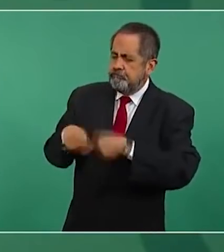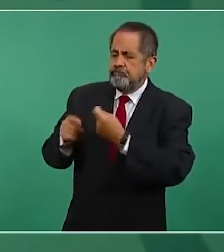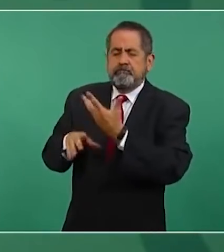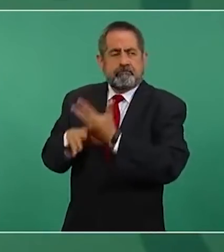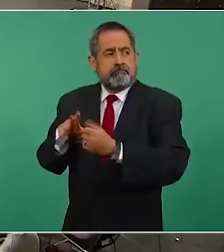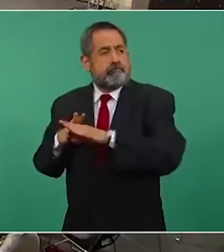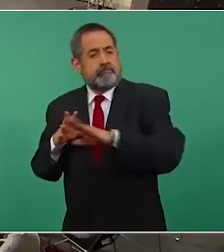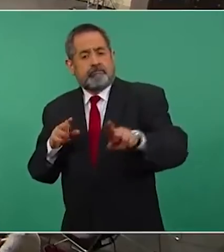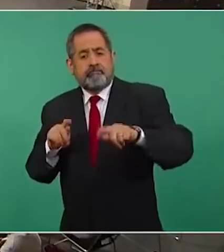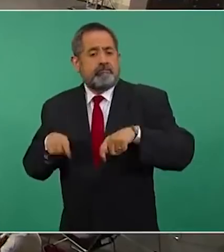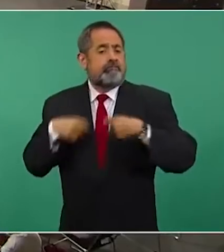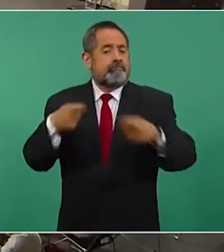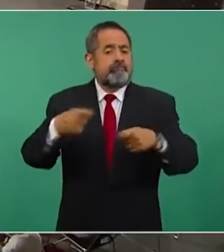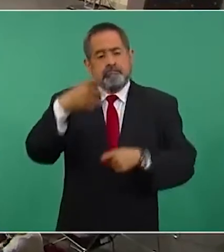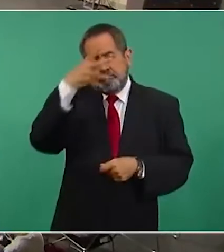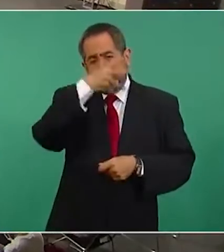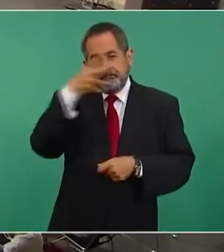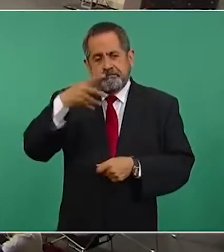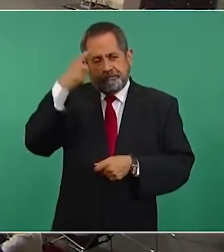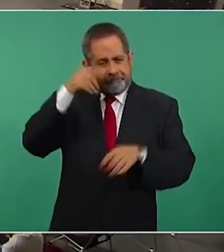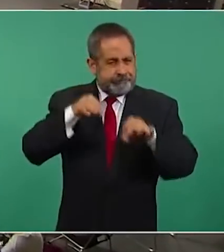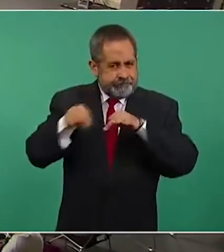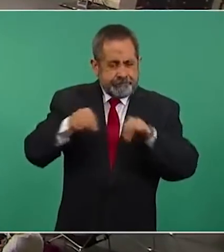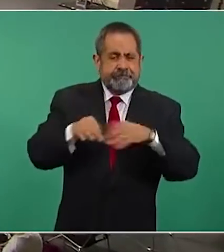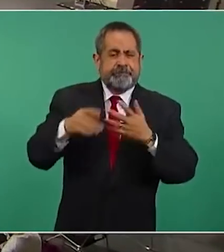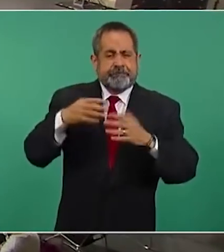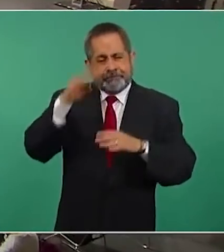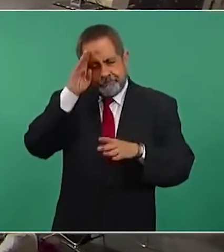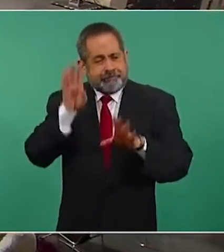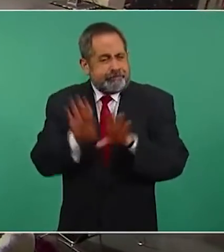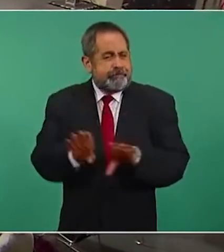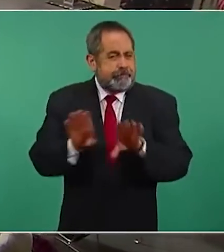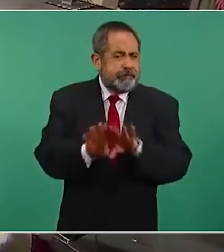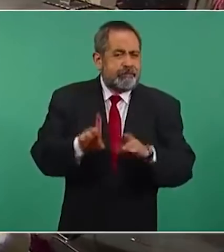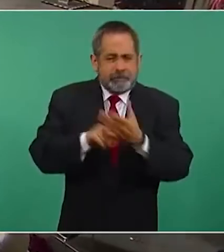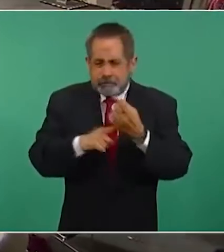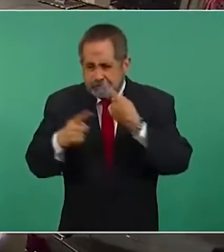las visas temporales de trabajo buscar formas